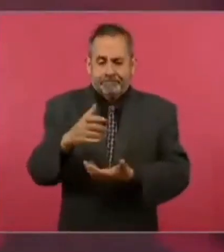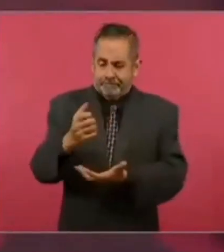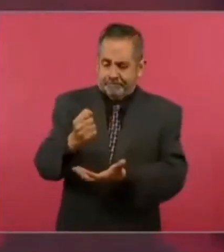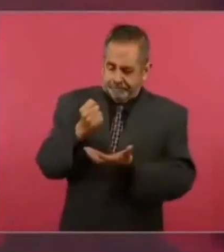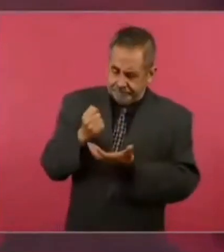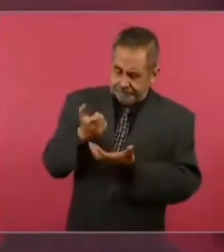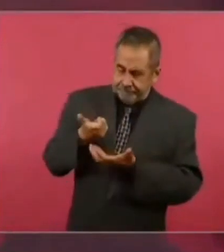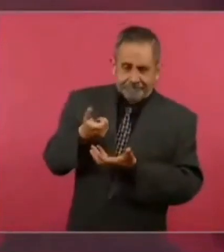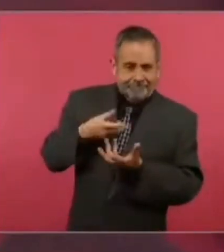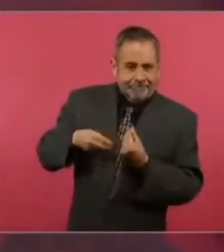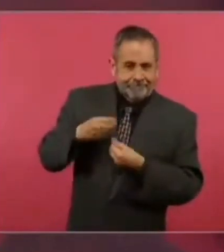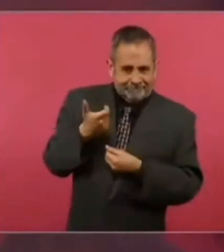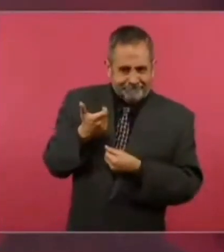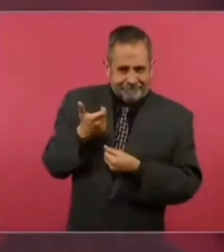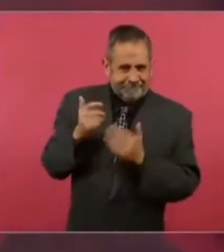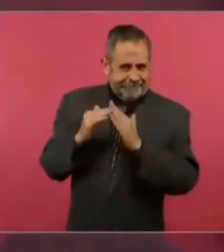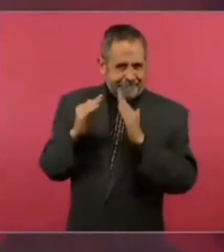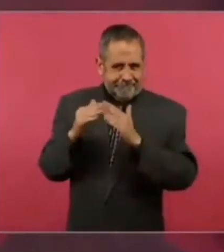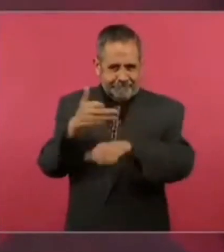manejar el presupuesto